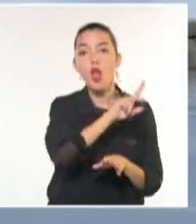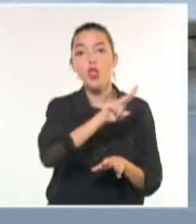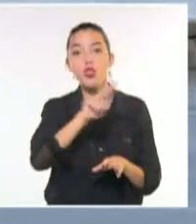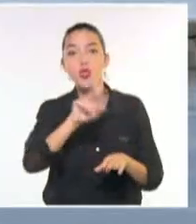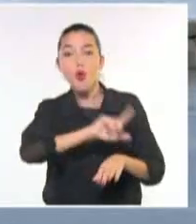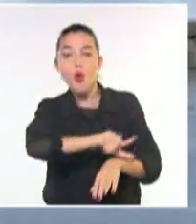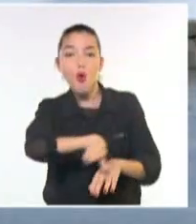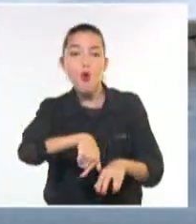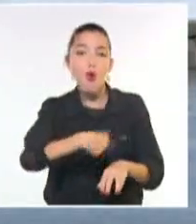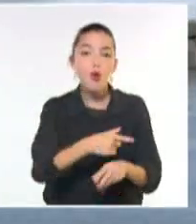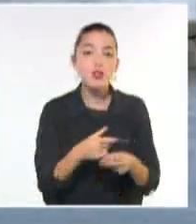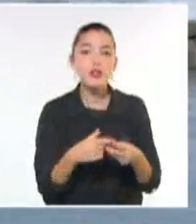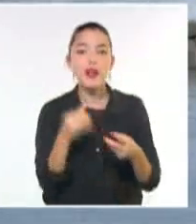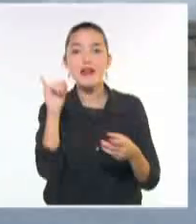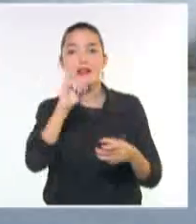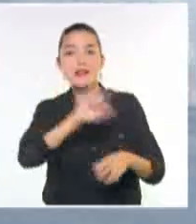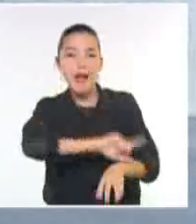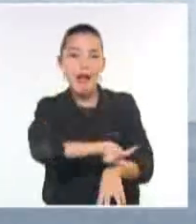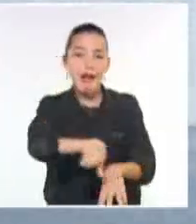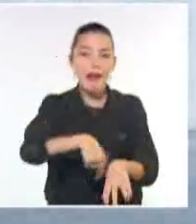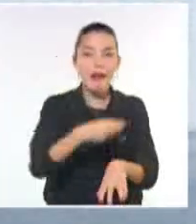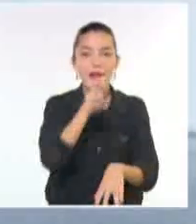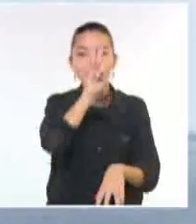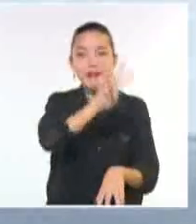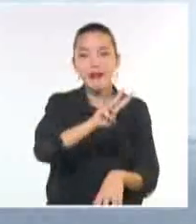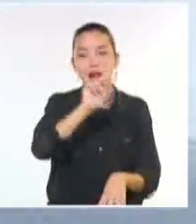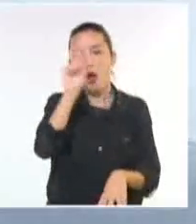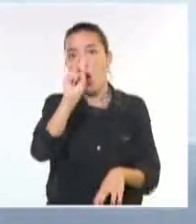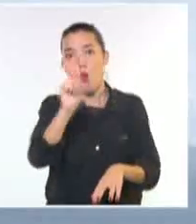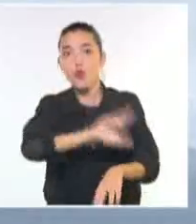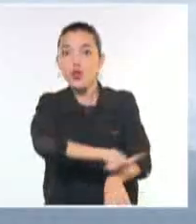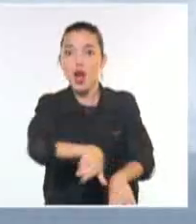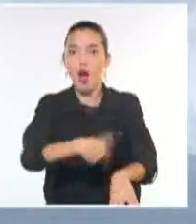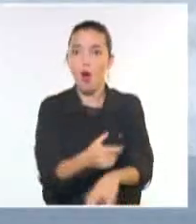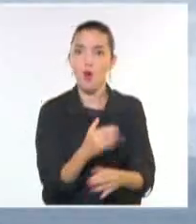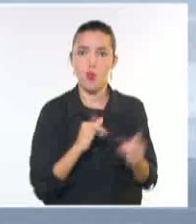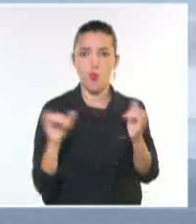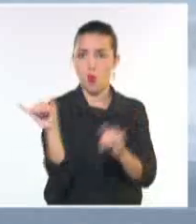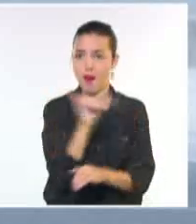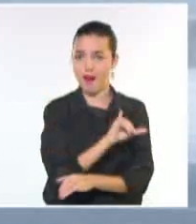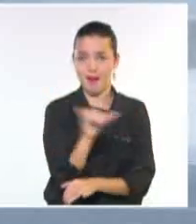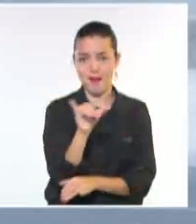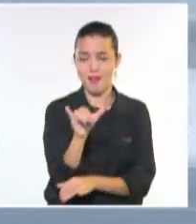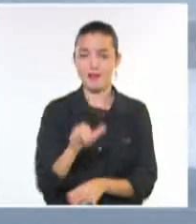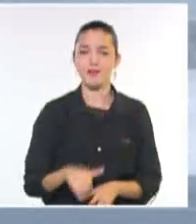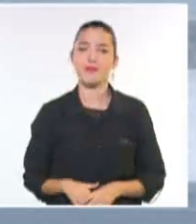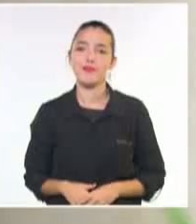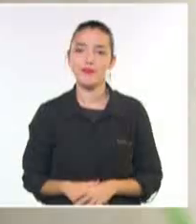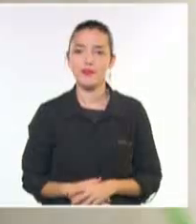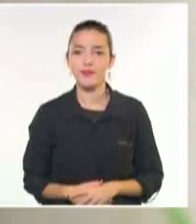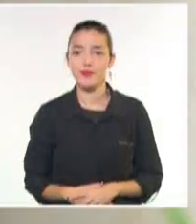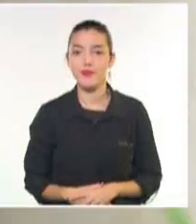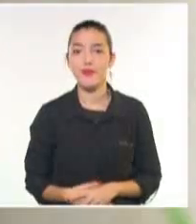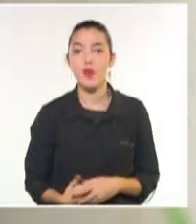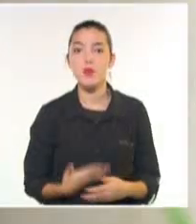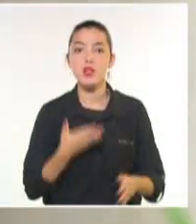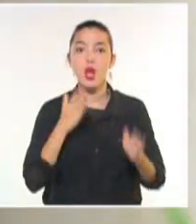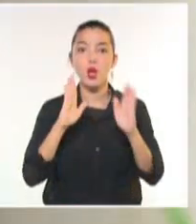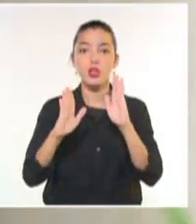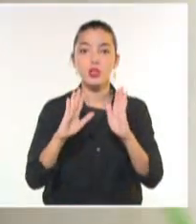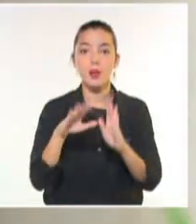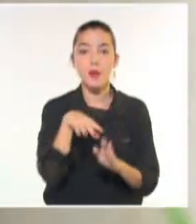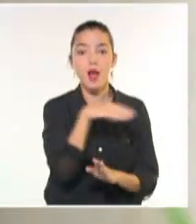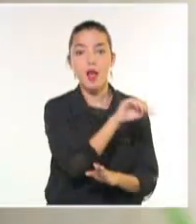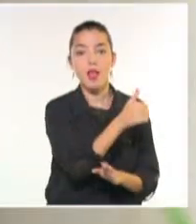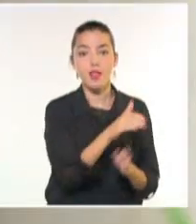3 e incluso cada 1 hora cuando es un peligro ya real o está cruzando sobre el territorio nacional. Por eso en un plazo de 10 a 15 días